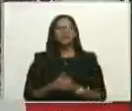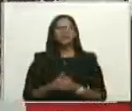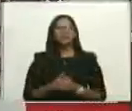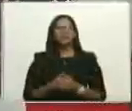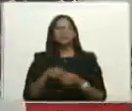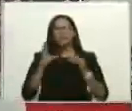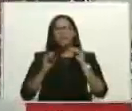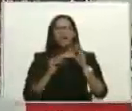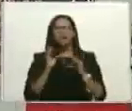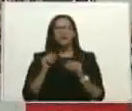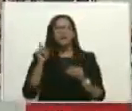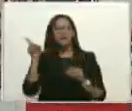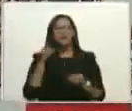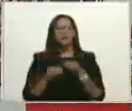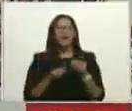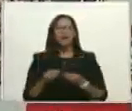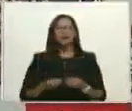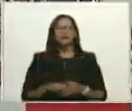aquí a hablar lo que ellos preparan.